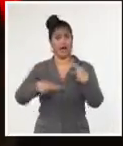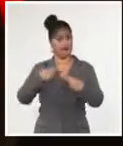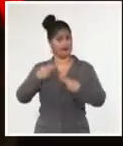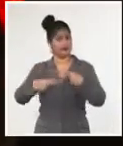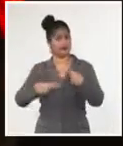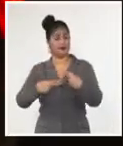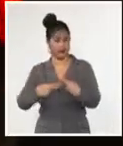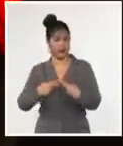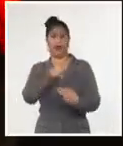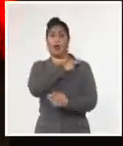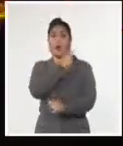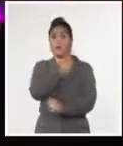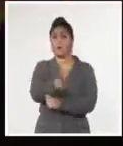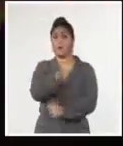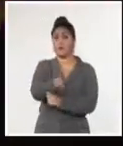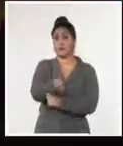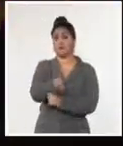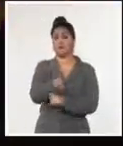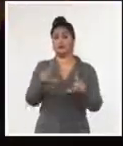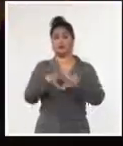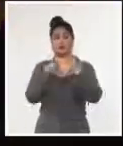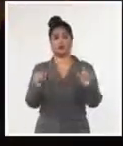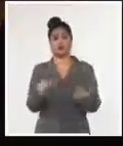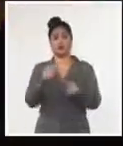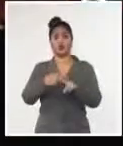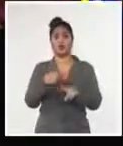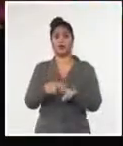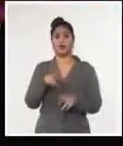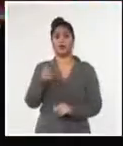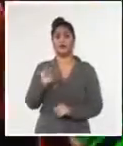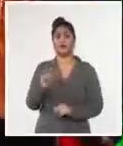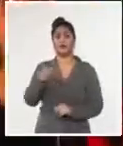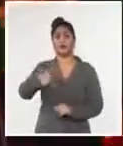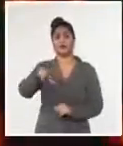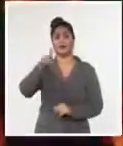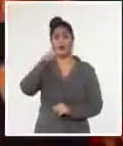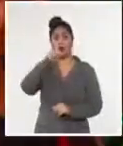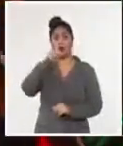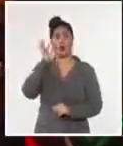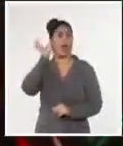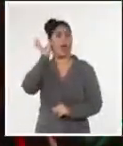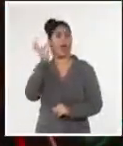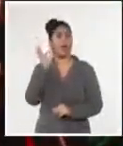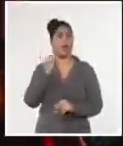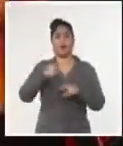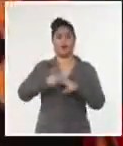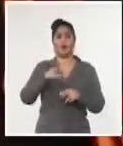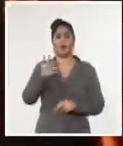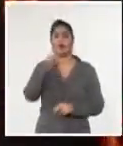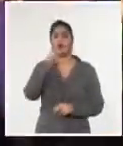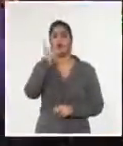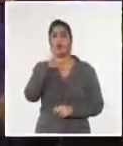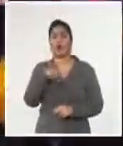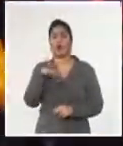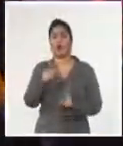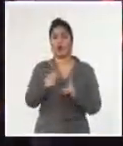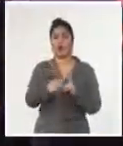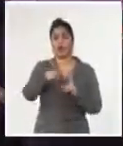docentes 27 de junio a Odalis Carranza, coordinadora nacional de la misión educativa cubana en esta